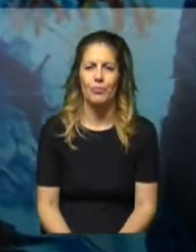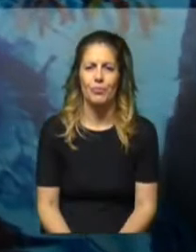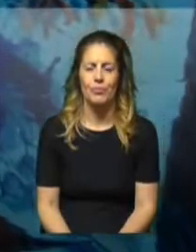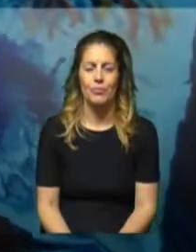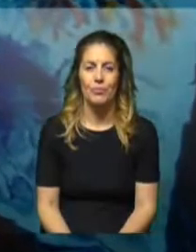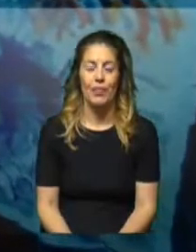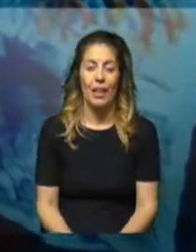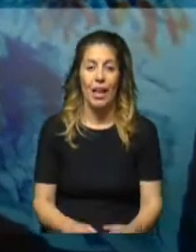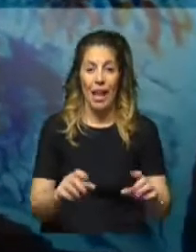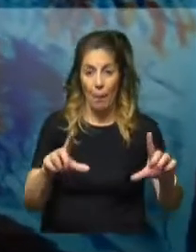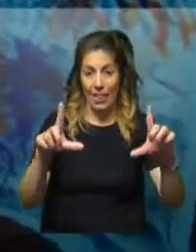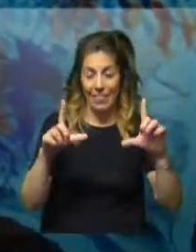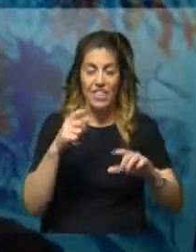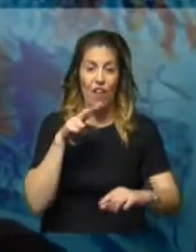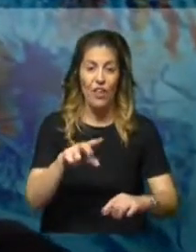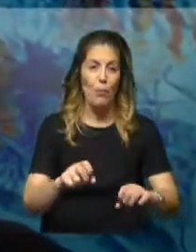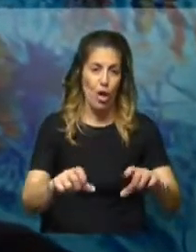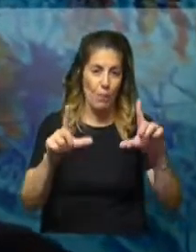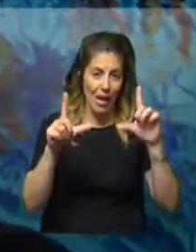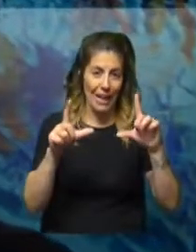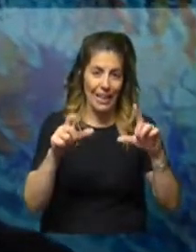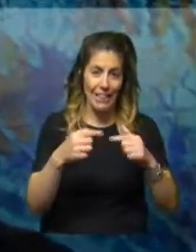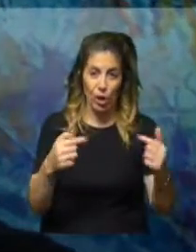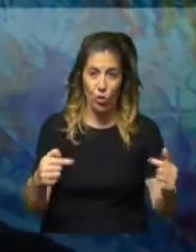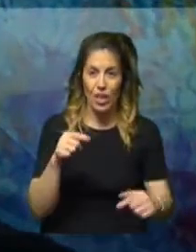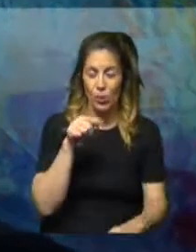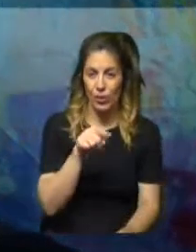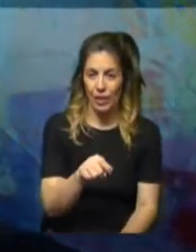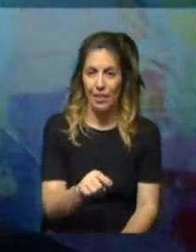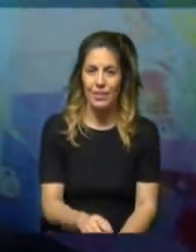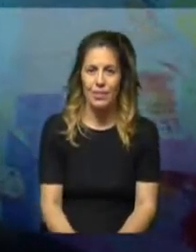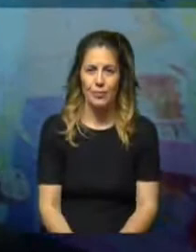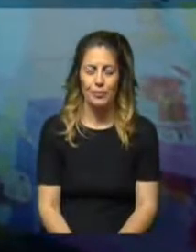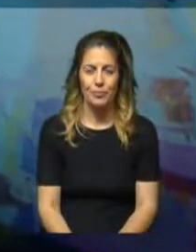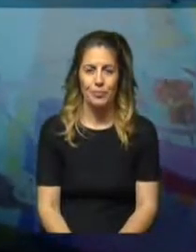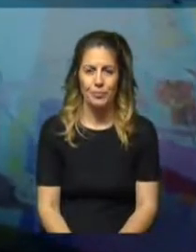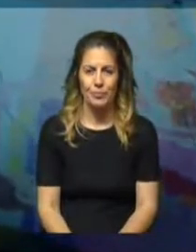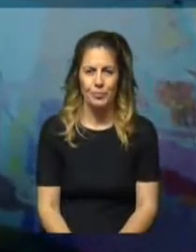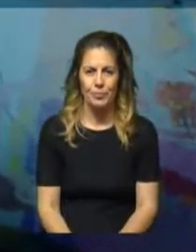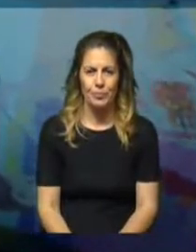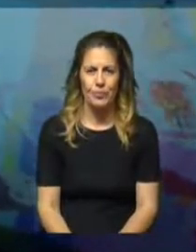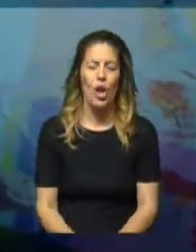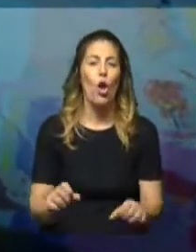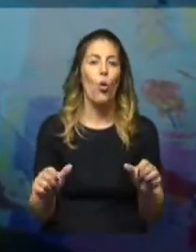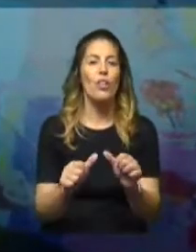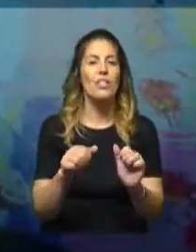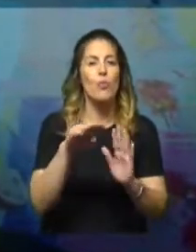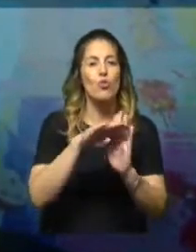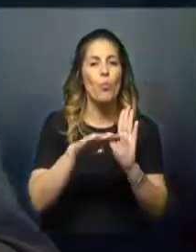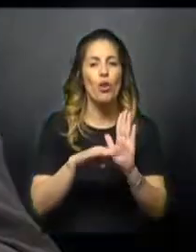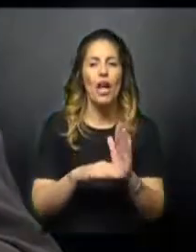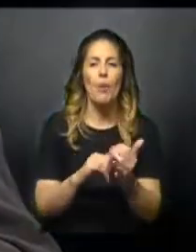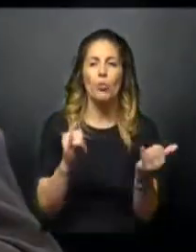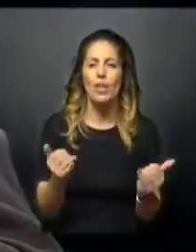las pantallas estamos viendo imágenes de ustedes no que son cuando hicimos un programa hace un tiempo sobre